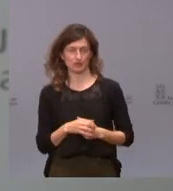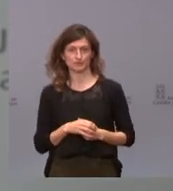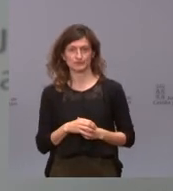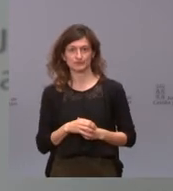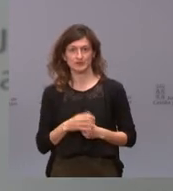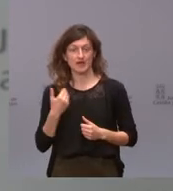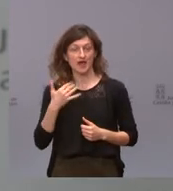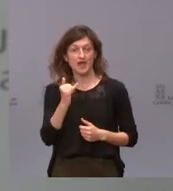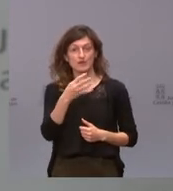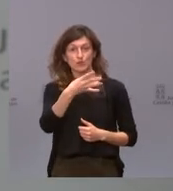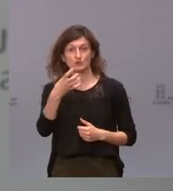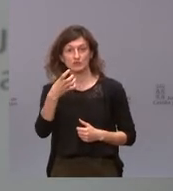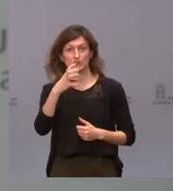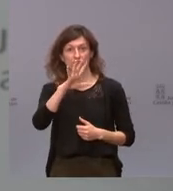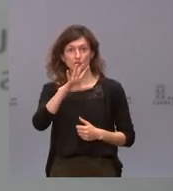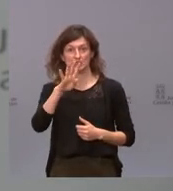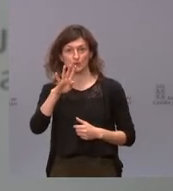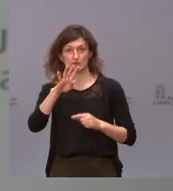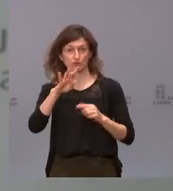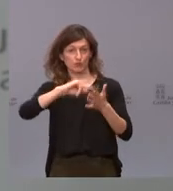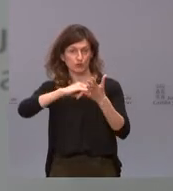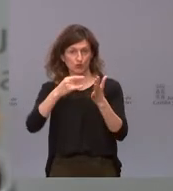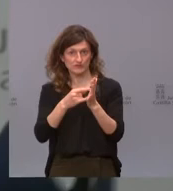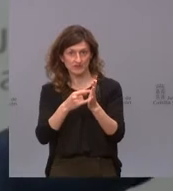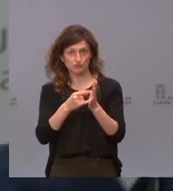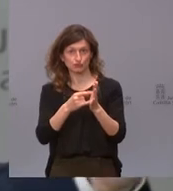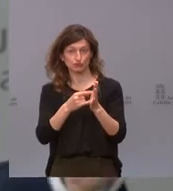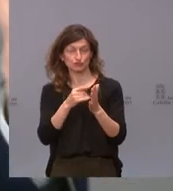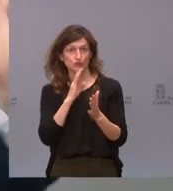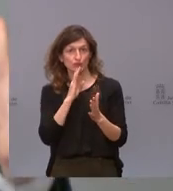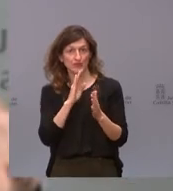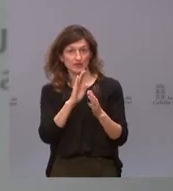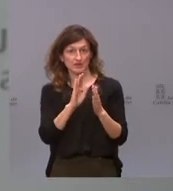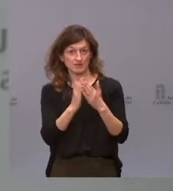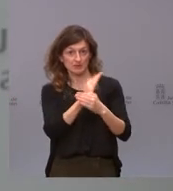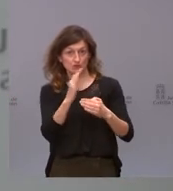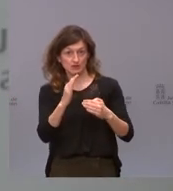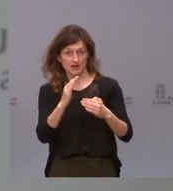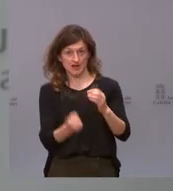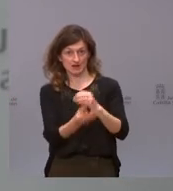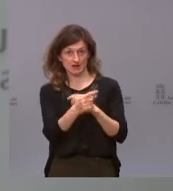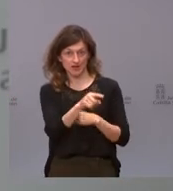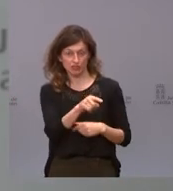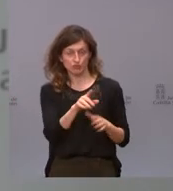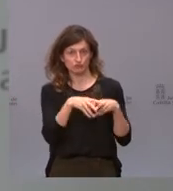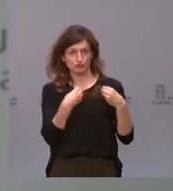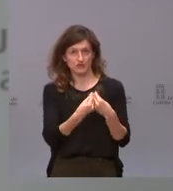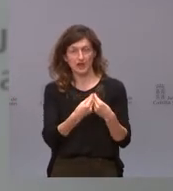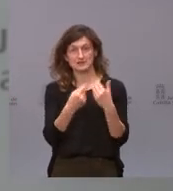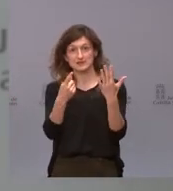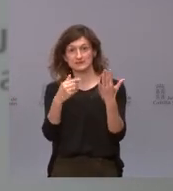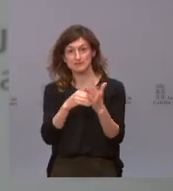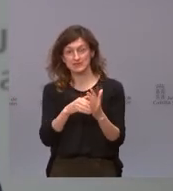cuatrocientos cincuenta y cuatro proyectos en la biblioteca que hemos creado a tal fin un total de unos seis mil